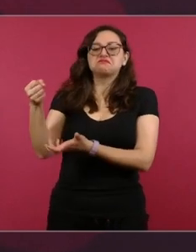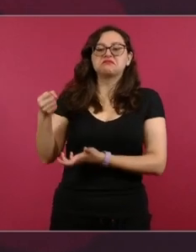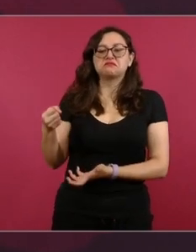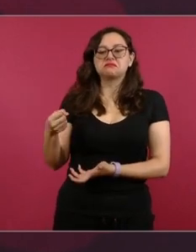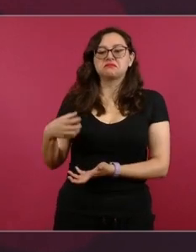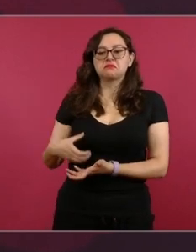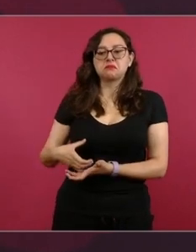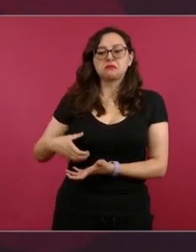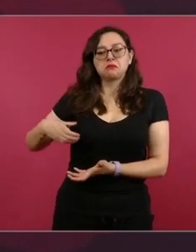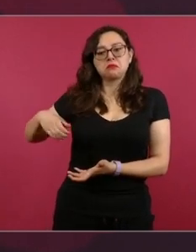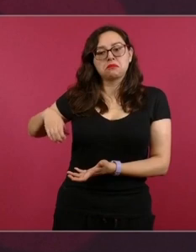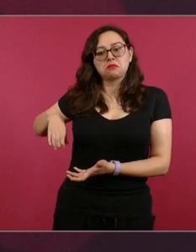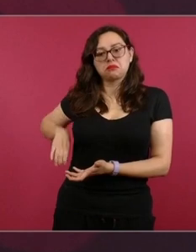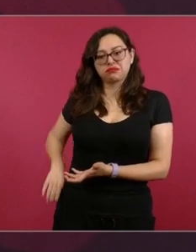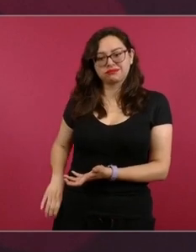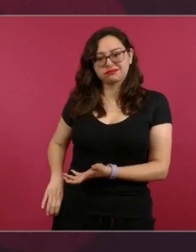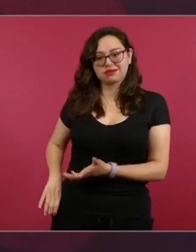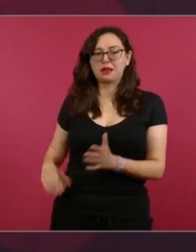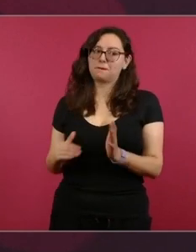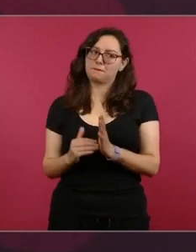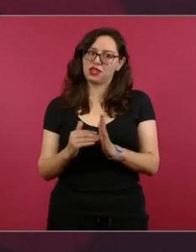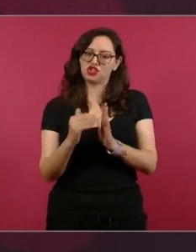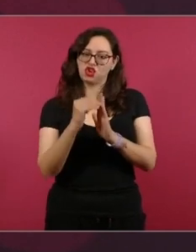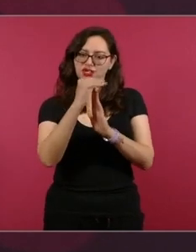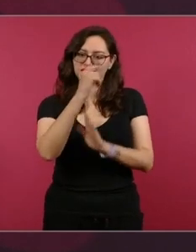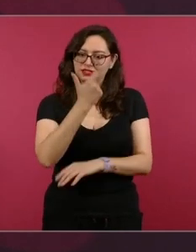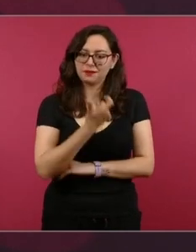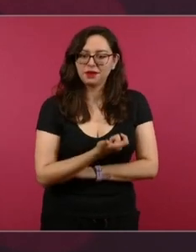Y estamos hablando de miles de millones de pesos.